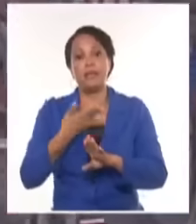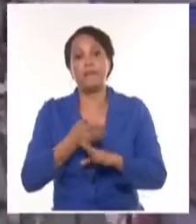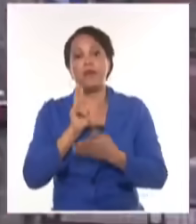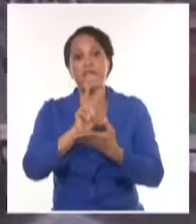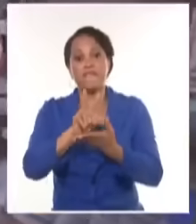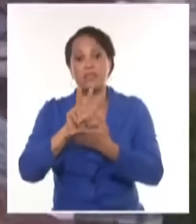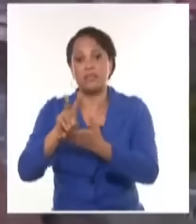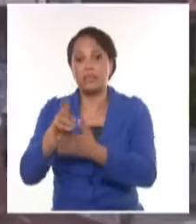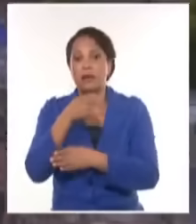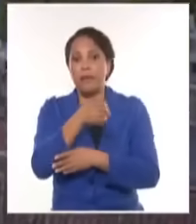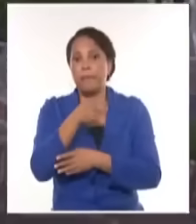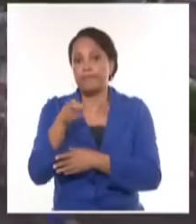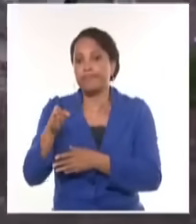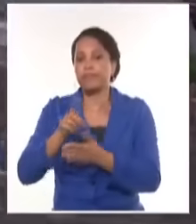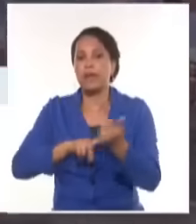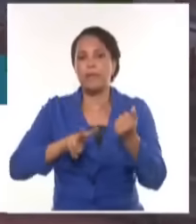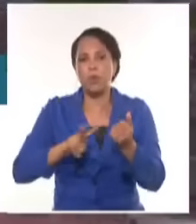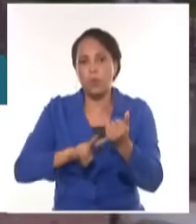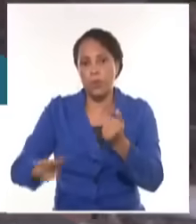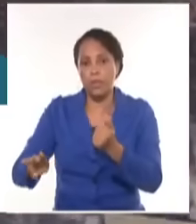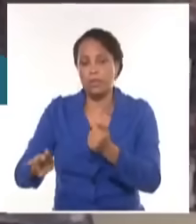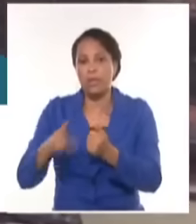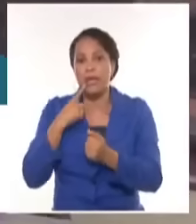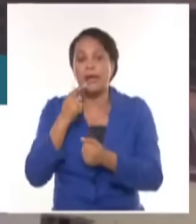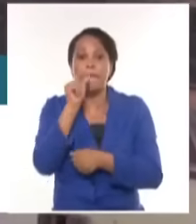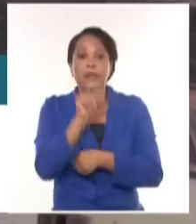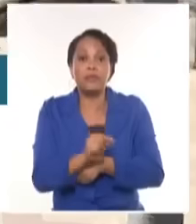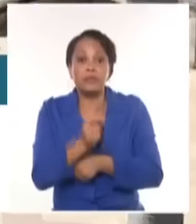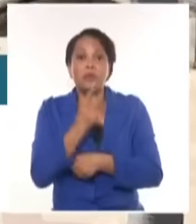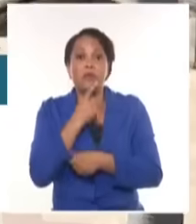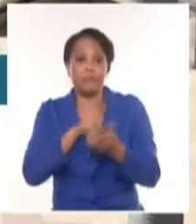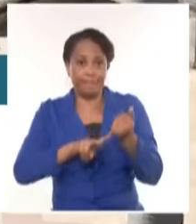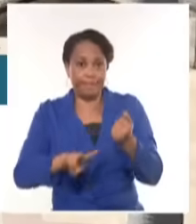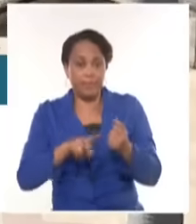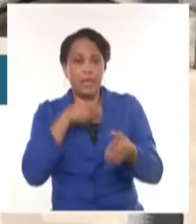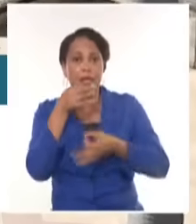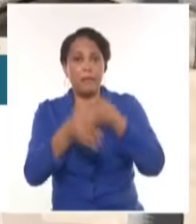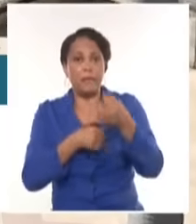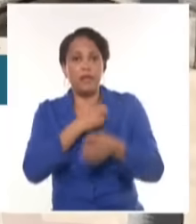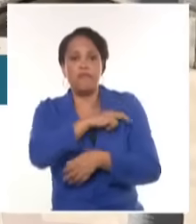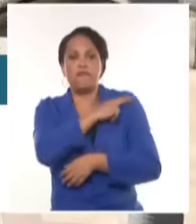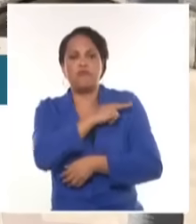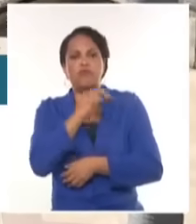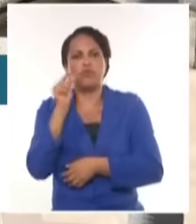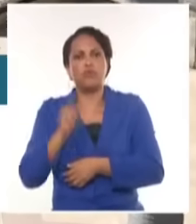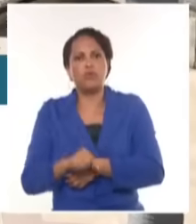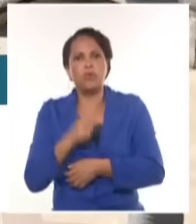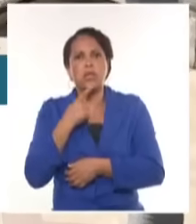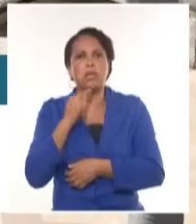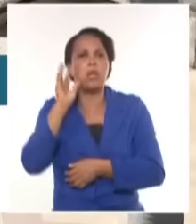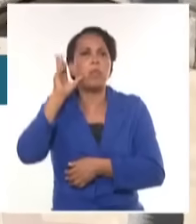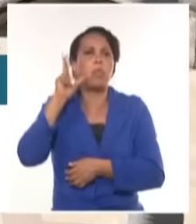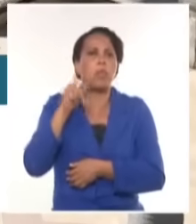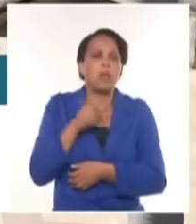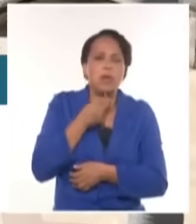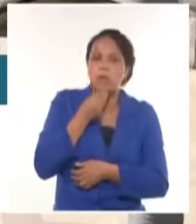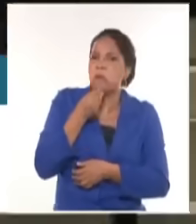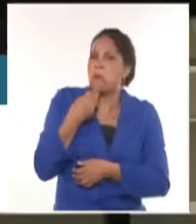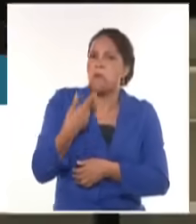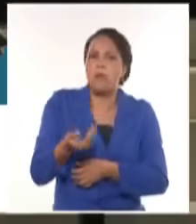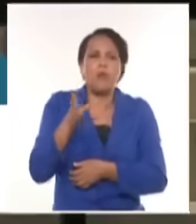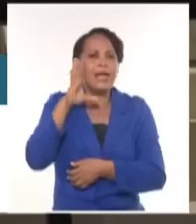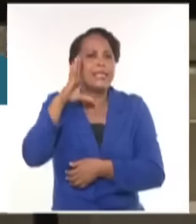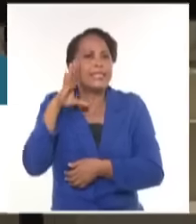provincias, ciudadanos de esos territorios señalan que el funcionario ignora, no puede